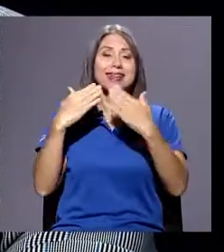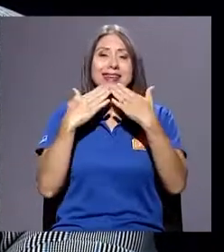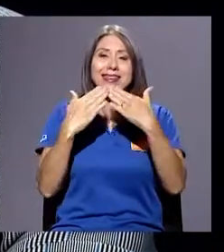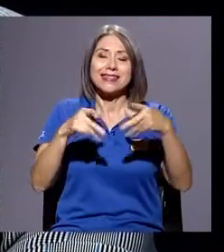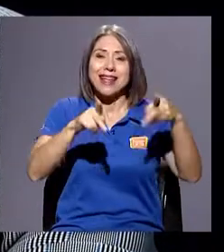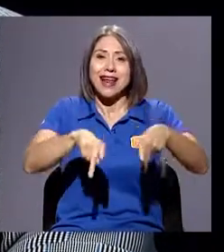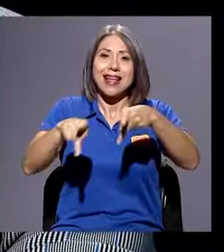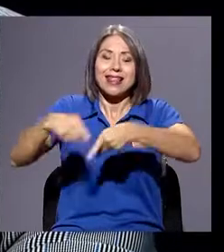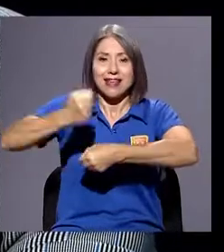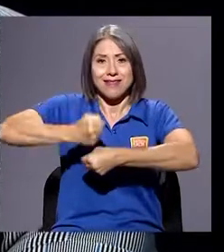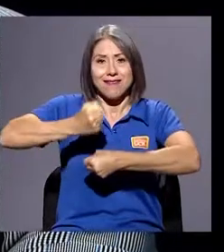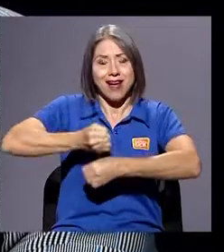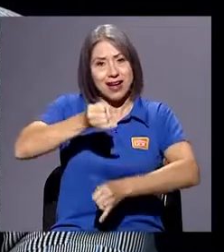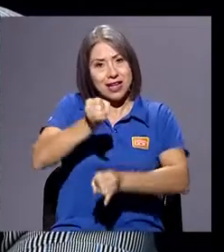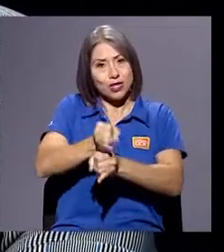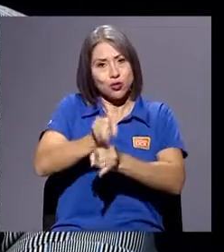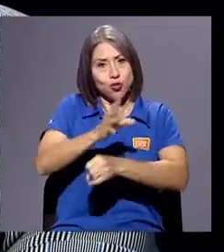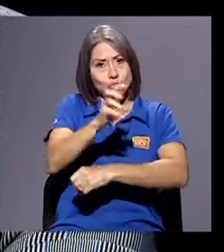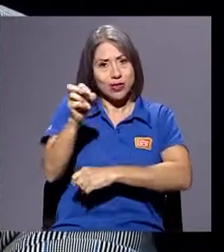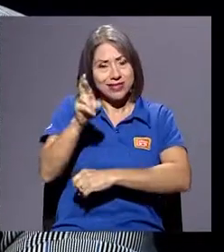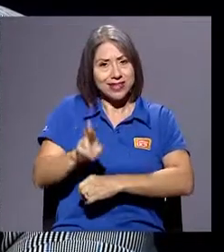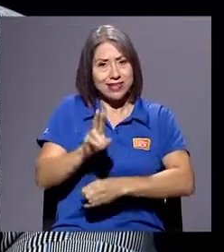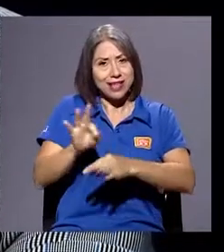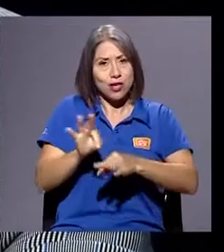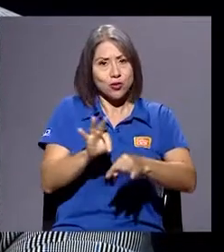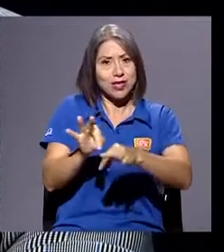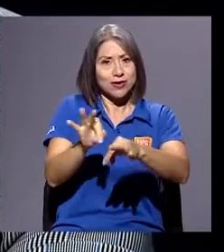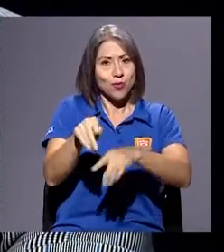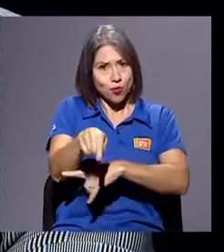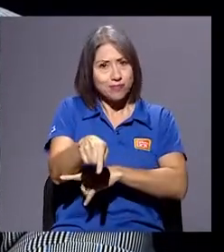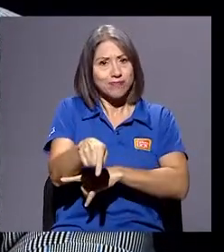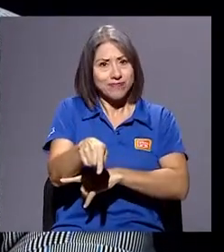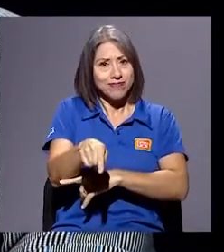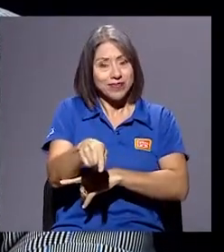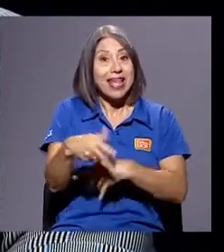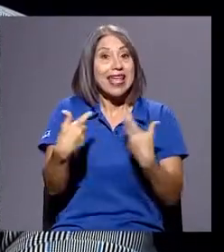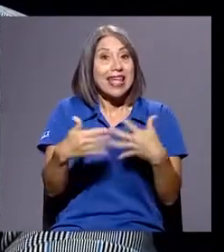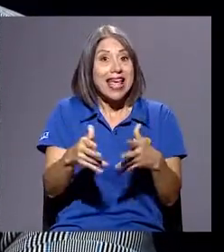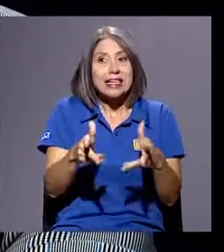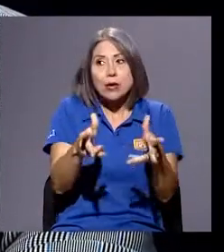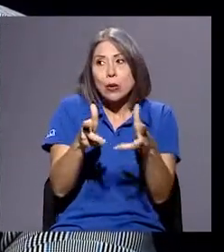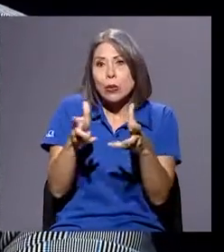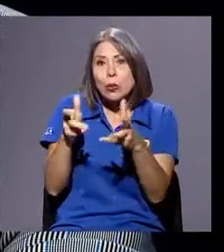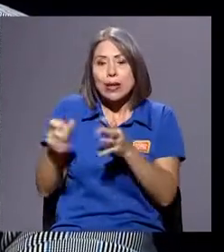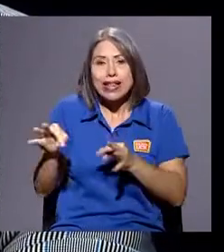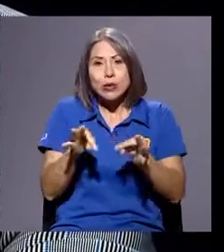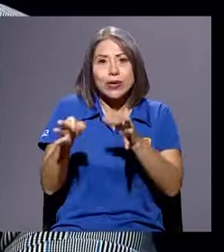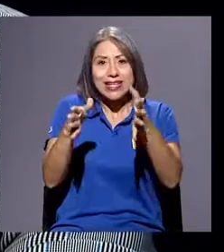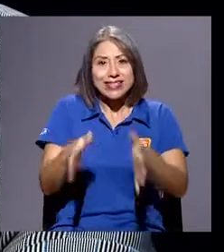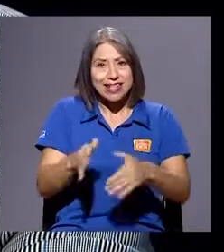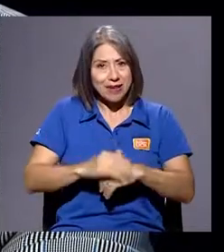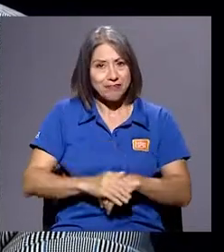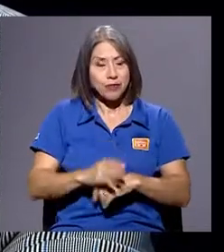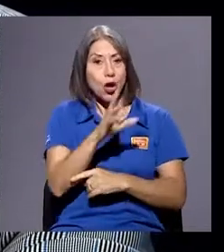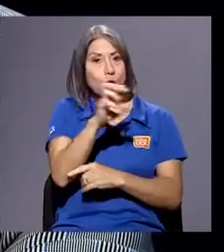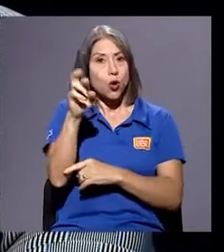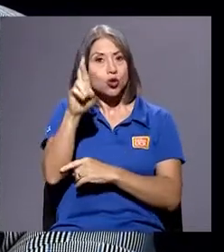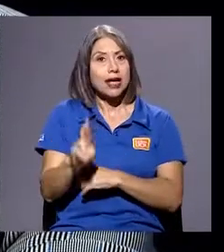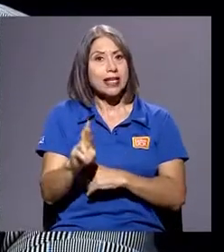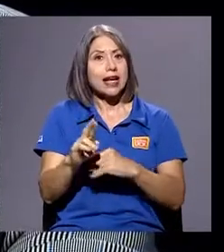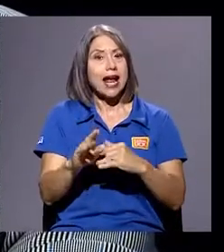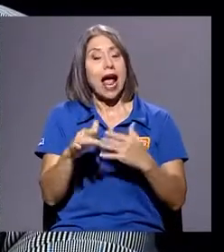trabaja en el Instituto Costarricense de Turismo, que es la atracción de turista, uh-huh, y el posicionamiento de Costa Rica como